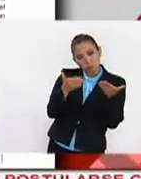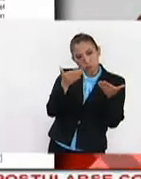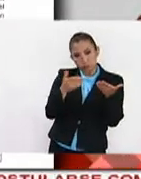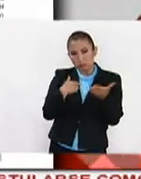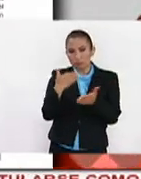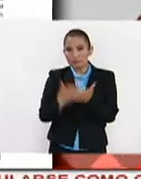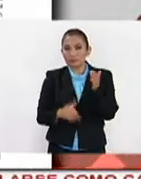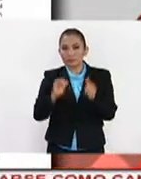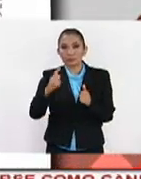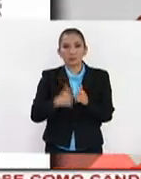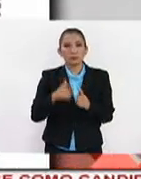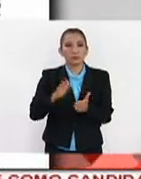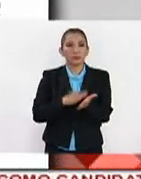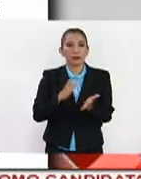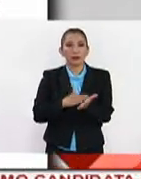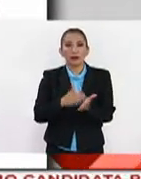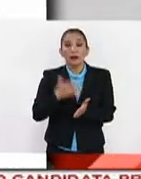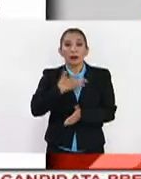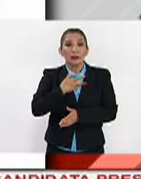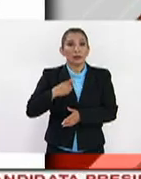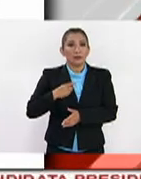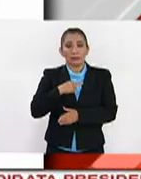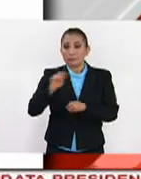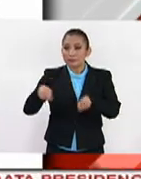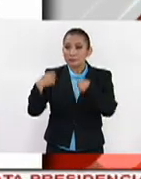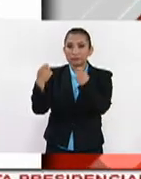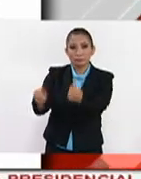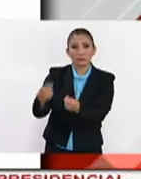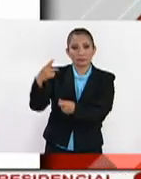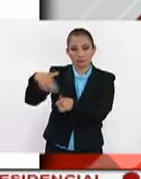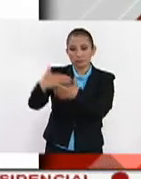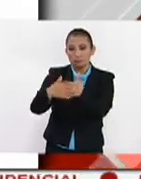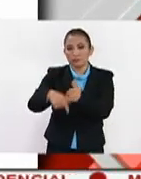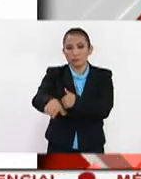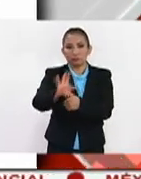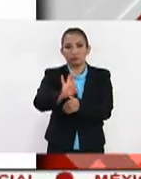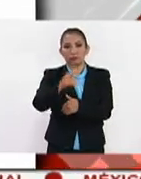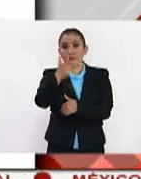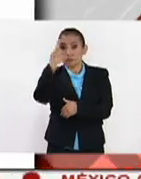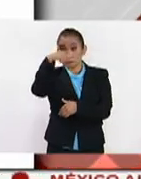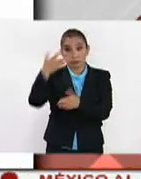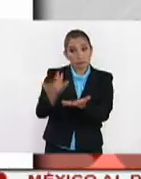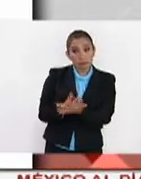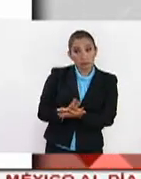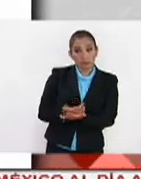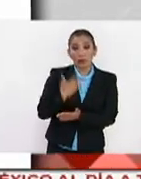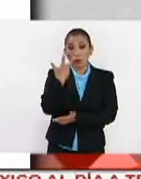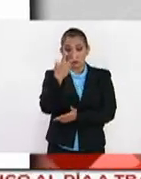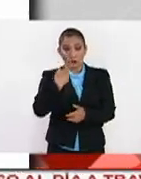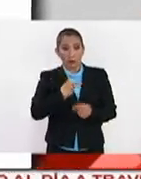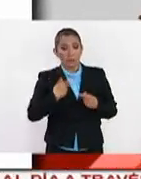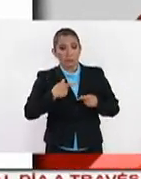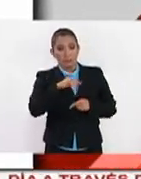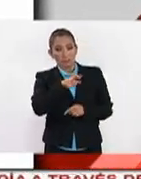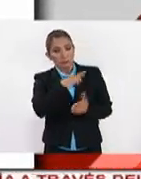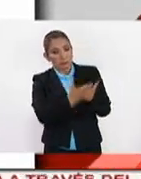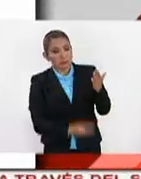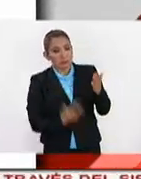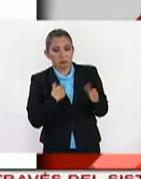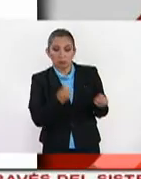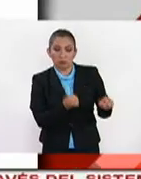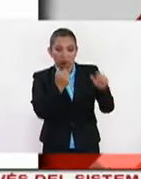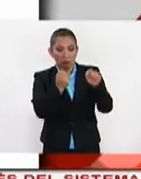hizo falta algún documento, el cual tendrá que ser entregado durante las próximas 48 horas. 8 personas más que se registraron